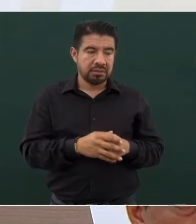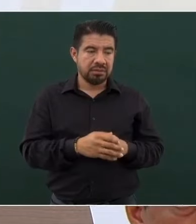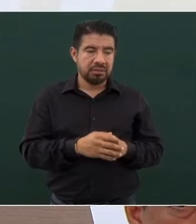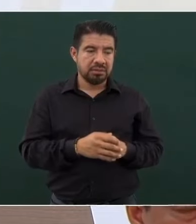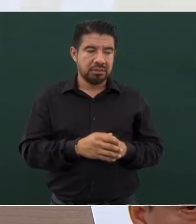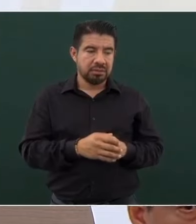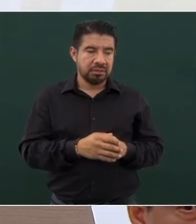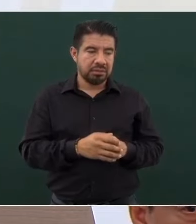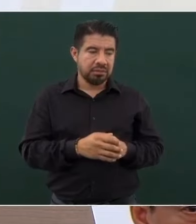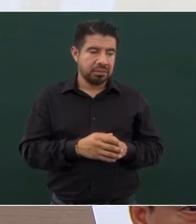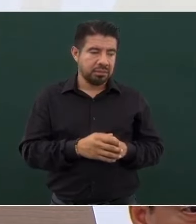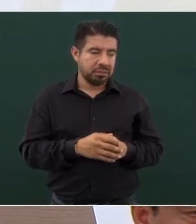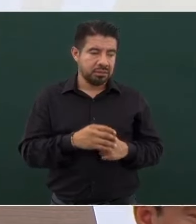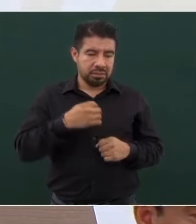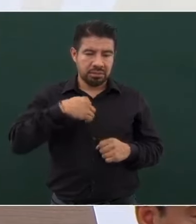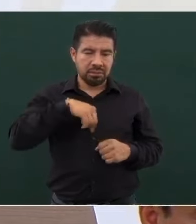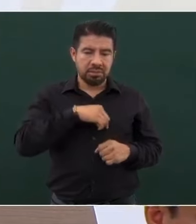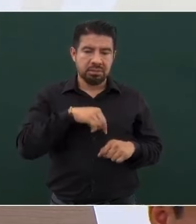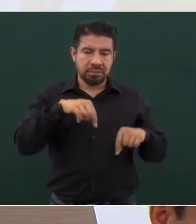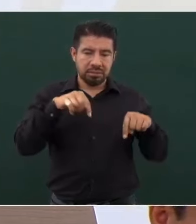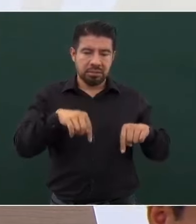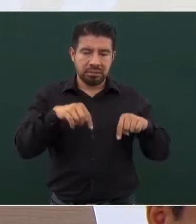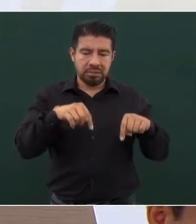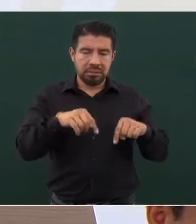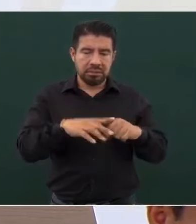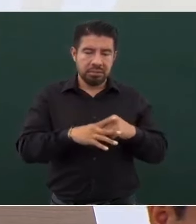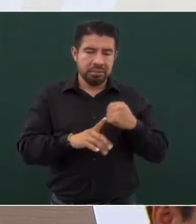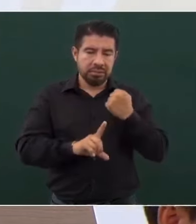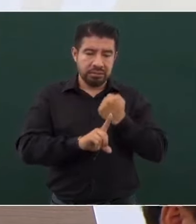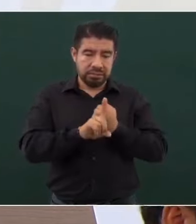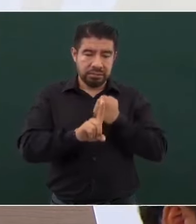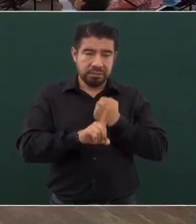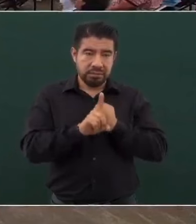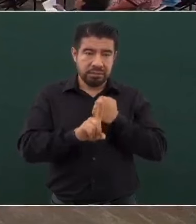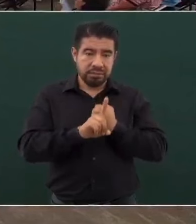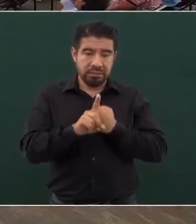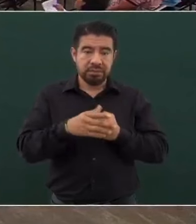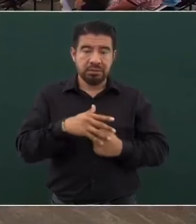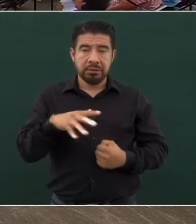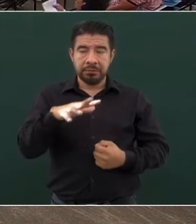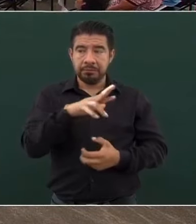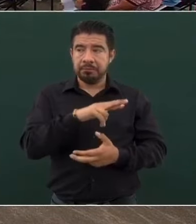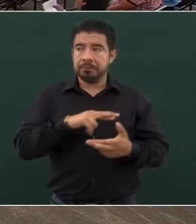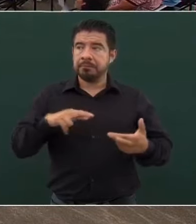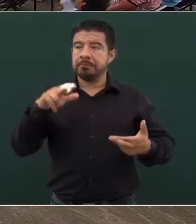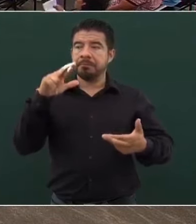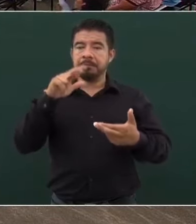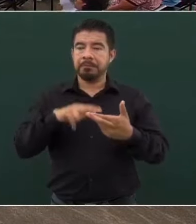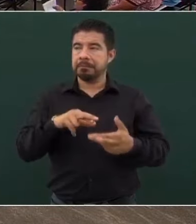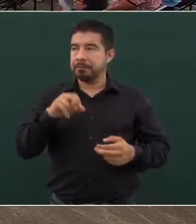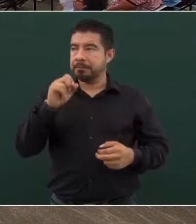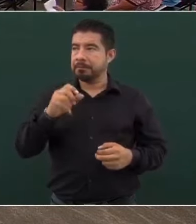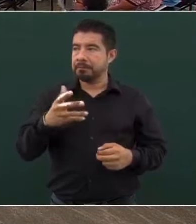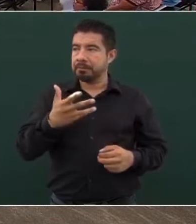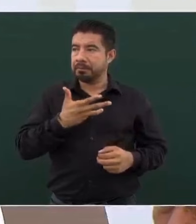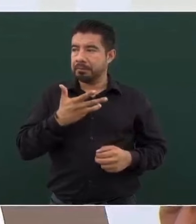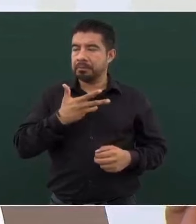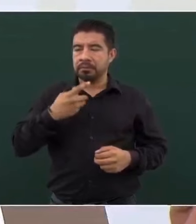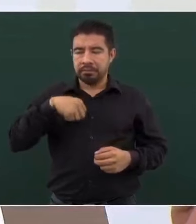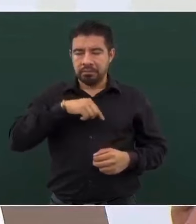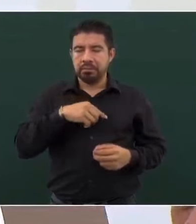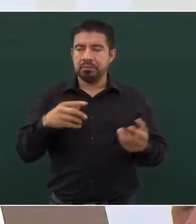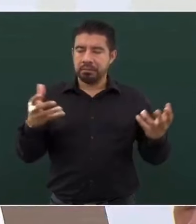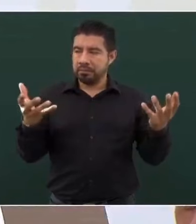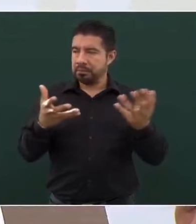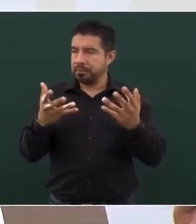El problema lo tenemos ya, lo expliqué, en esta región y lo vamos a resolver. Pero esto es